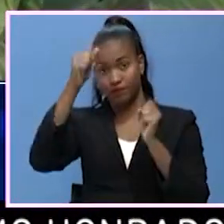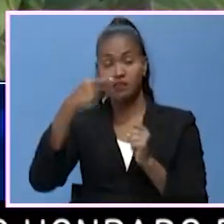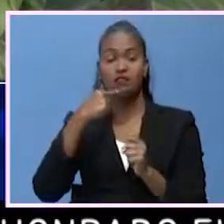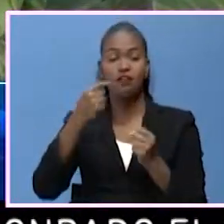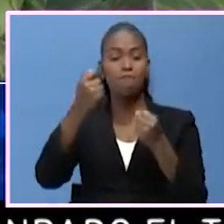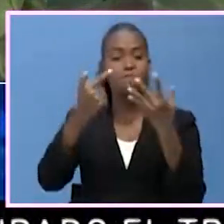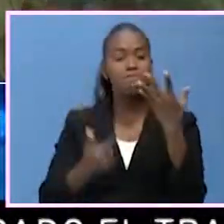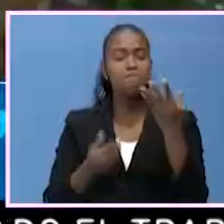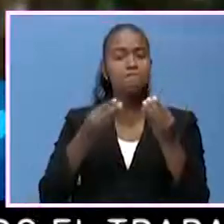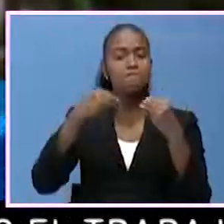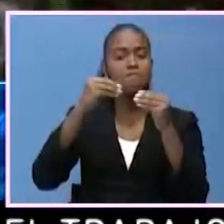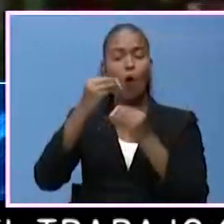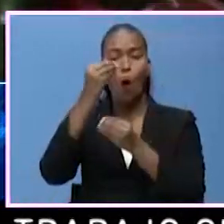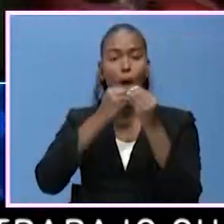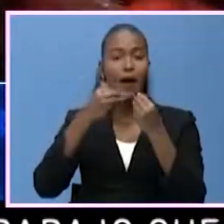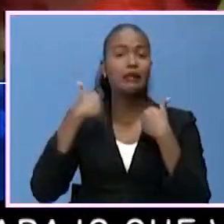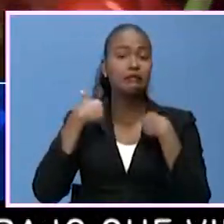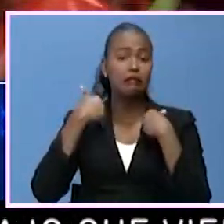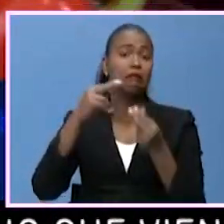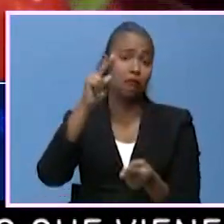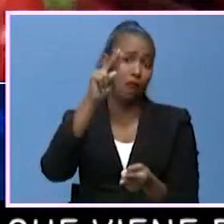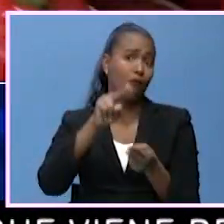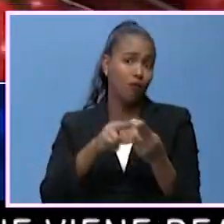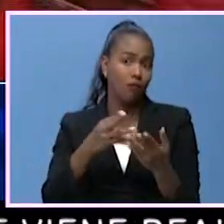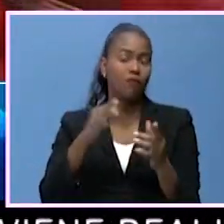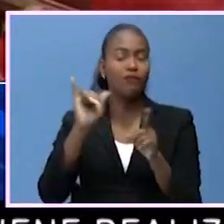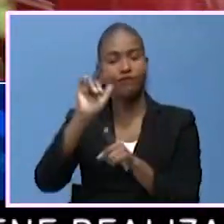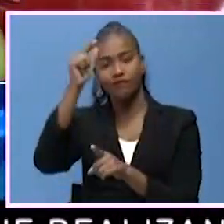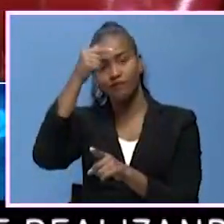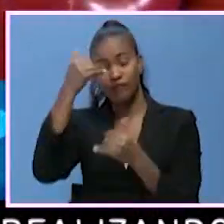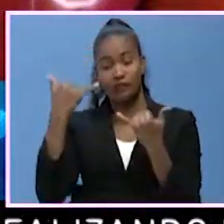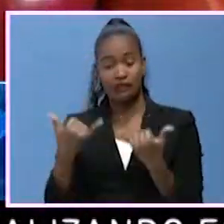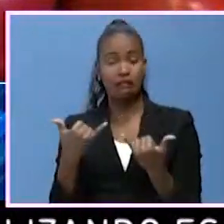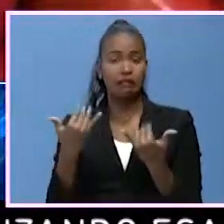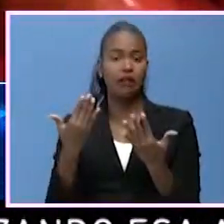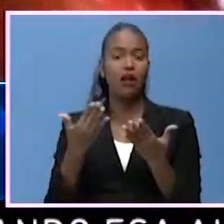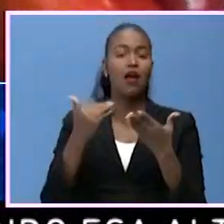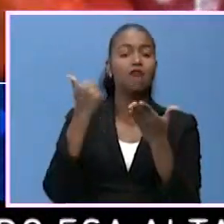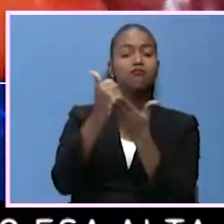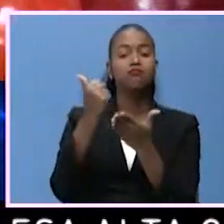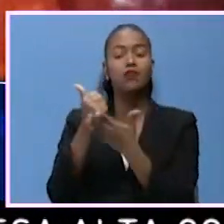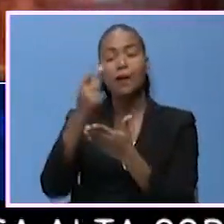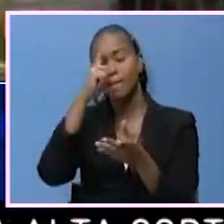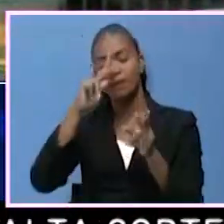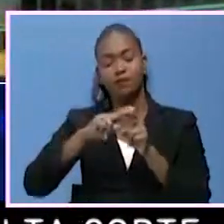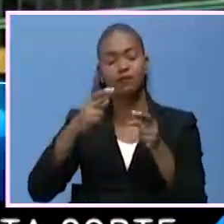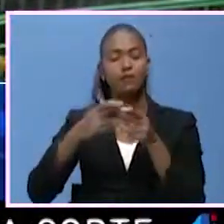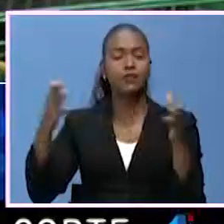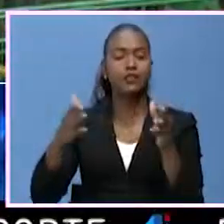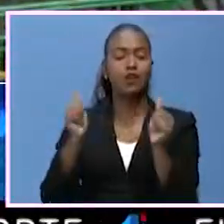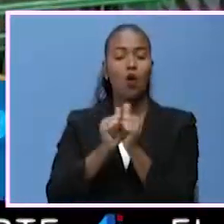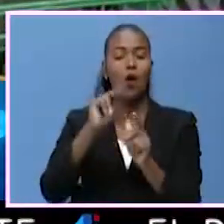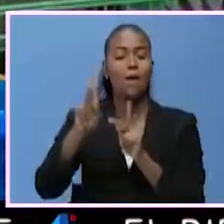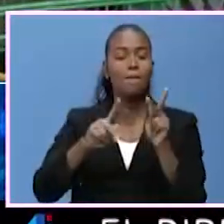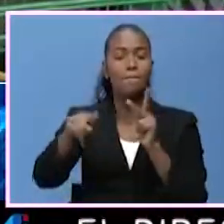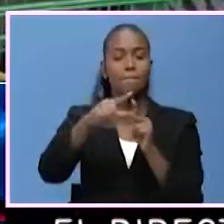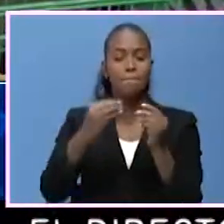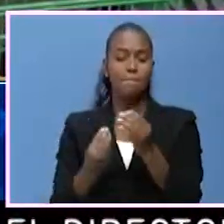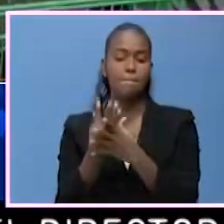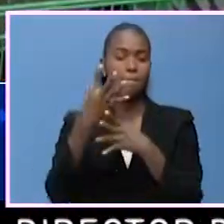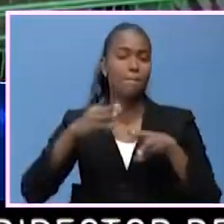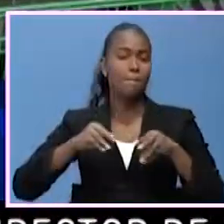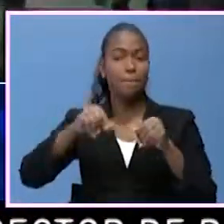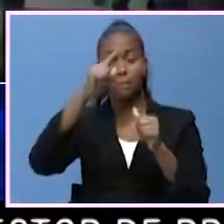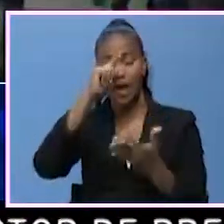varios productos han experimentado baja y que el gobierno ha estado propiciando reuniones con los productores para